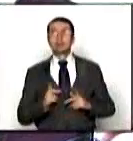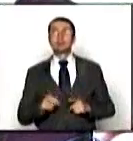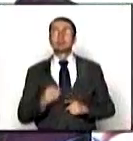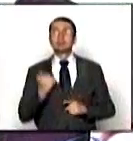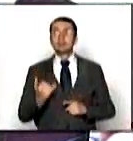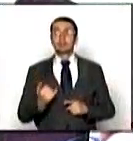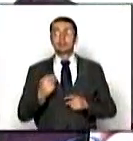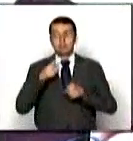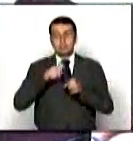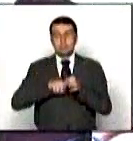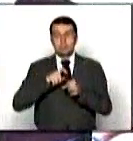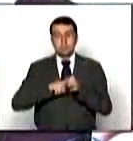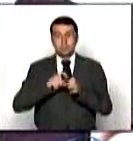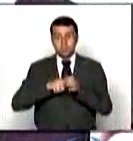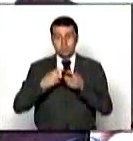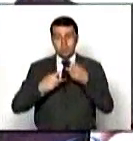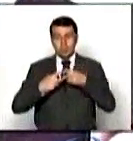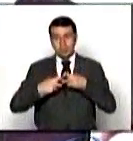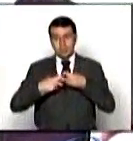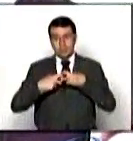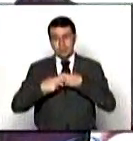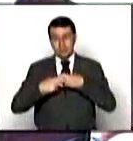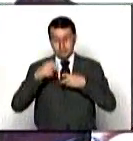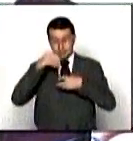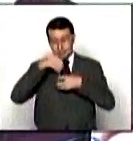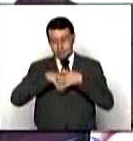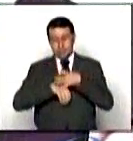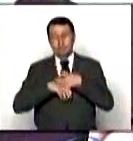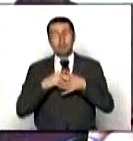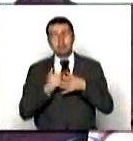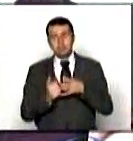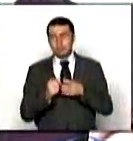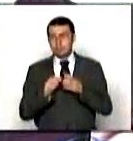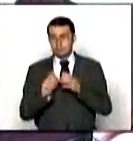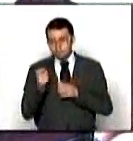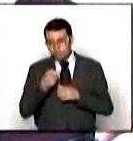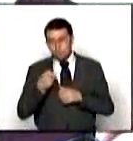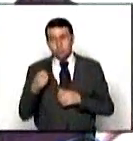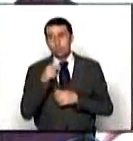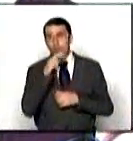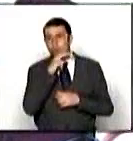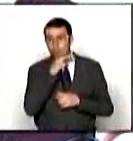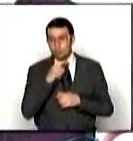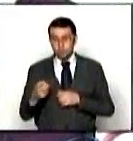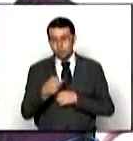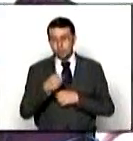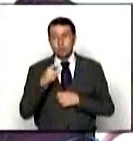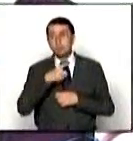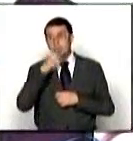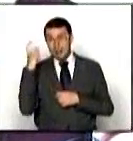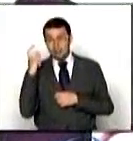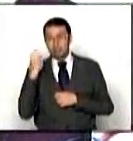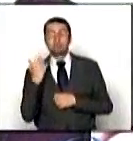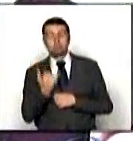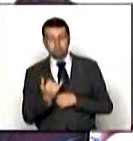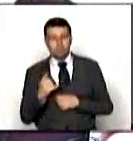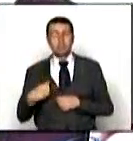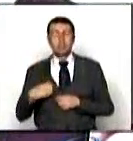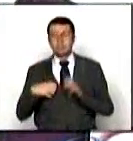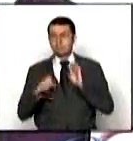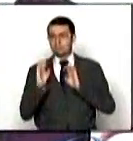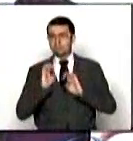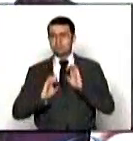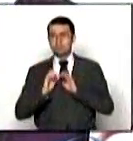forman los glóbulos rojos y los glóbulos blancos, las plaquetas, y pues los glóbulos blancos, que son en realidad nuestro sistema inmunológico. Y los